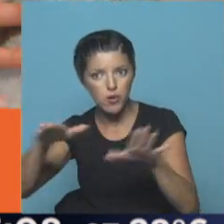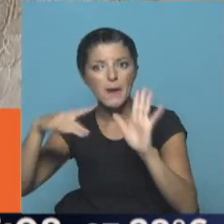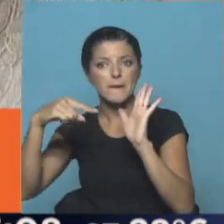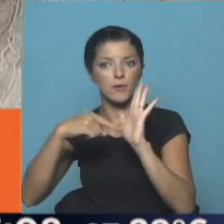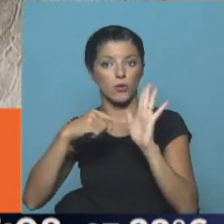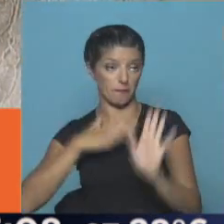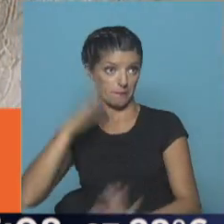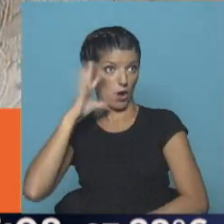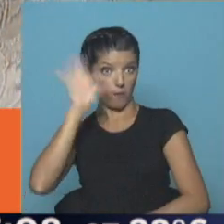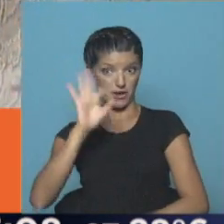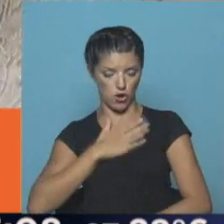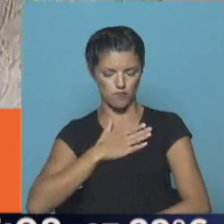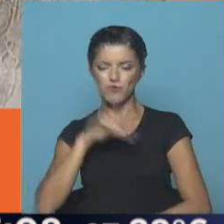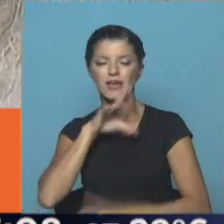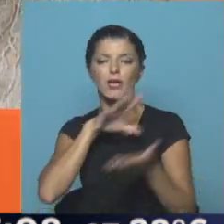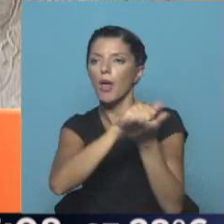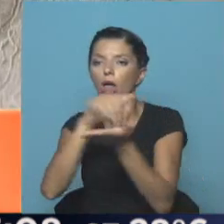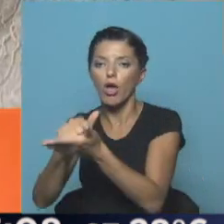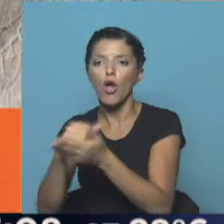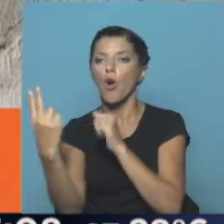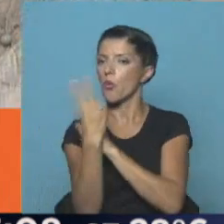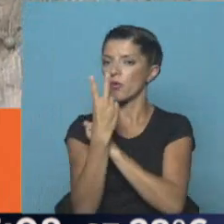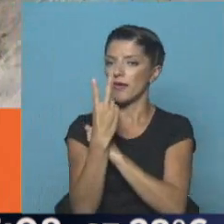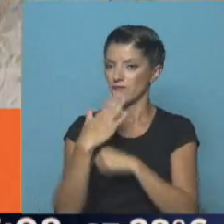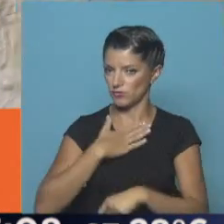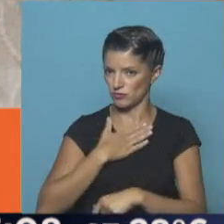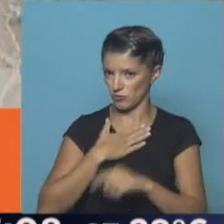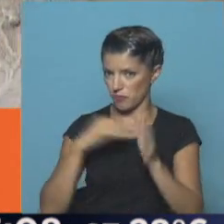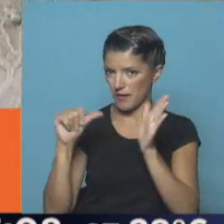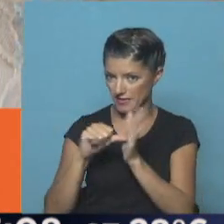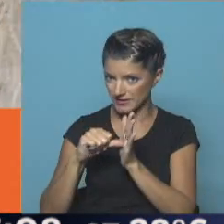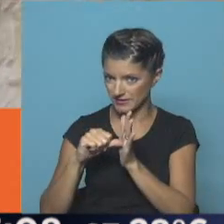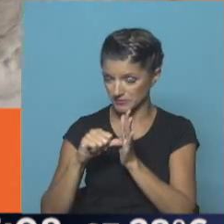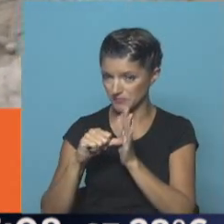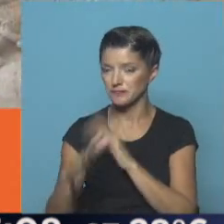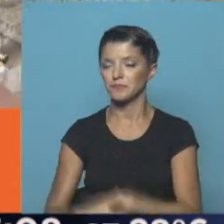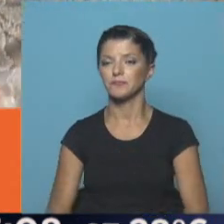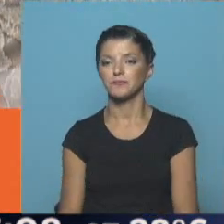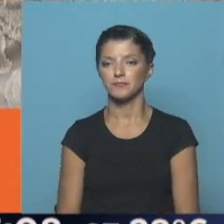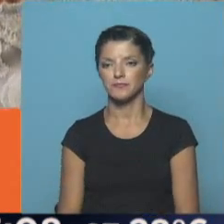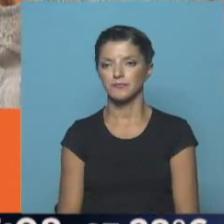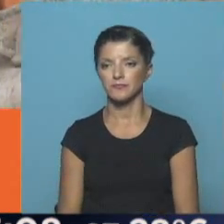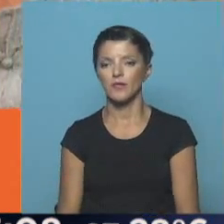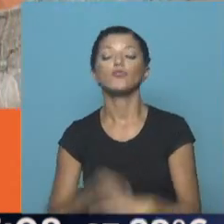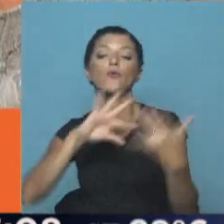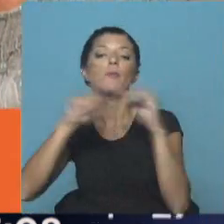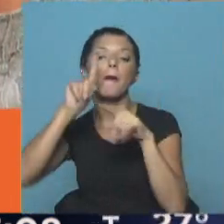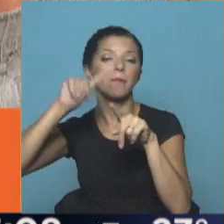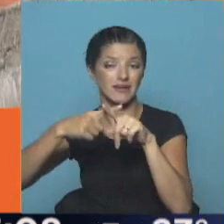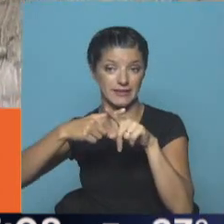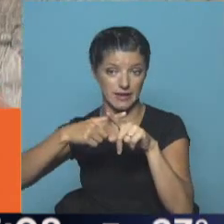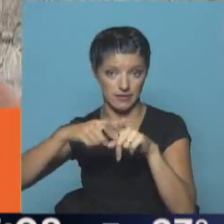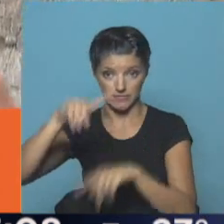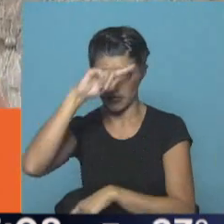una opinión personal, más que expansionistas, está cuidando su patio trasero, que bien se lo han querido tocar, y son visiones de la política internacional. Ahora